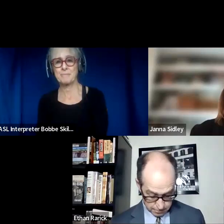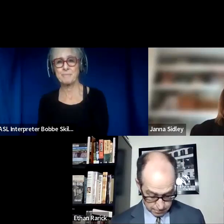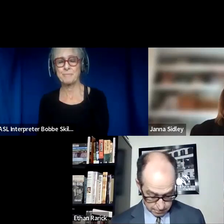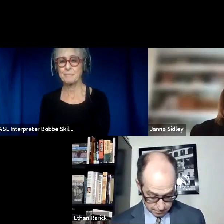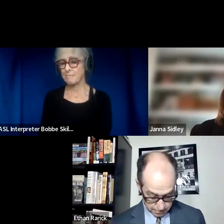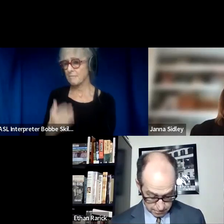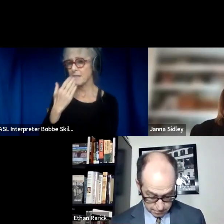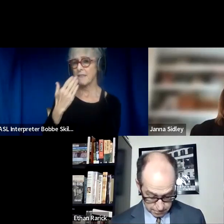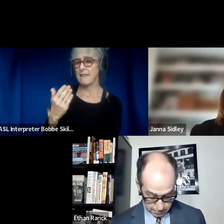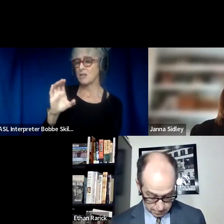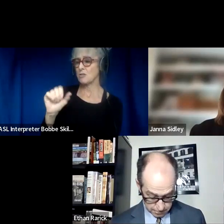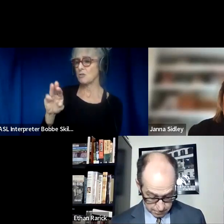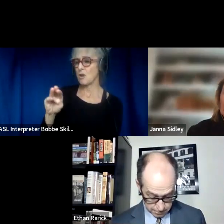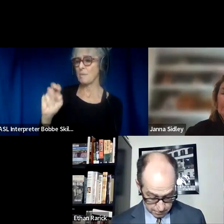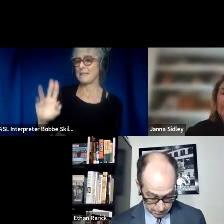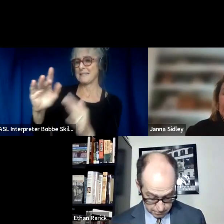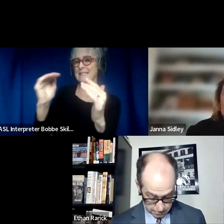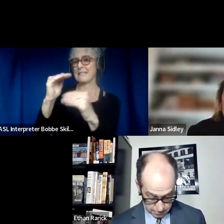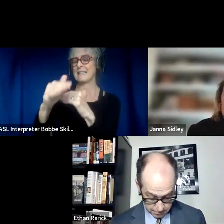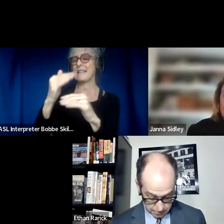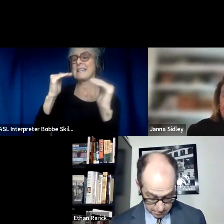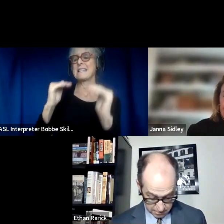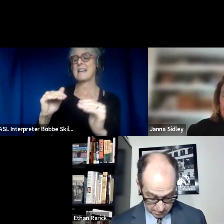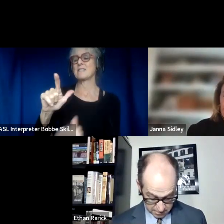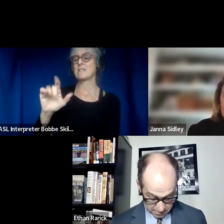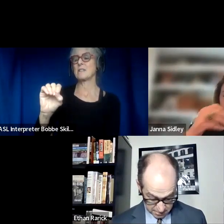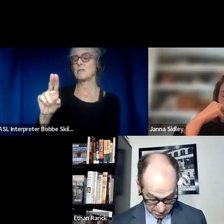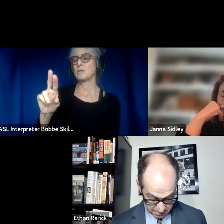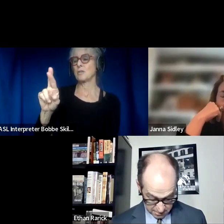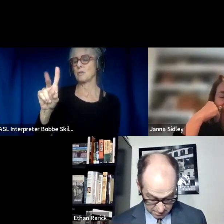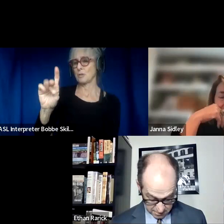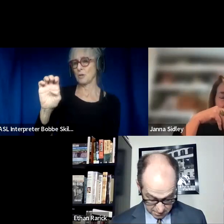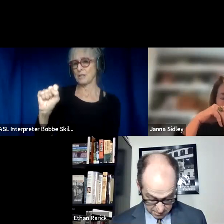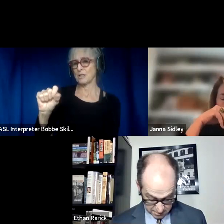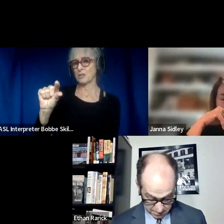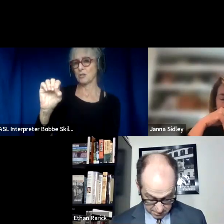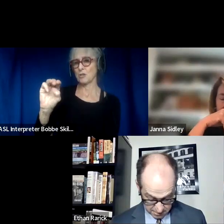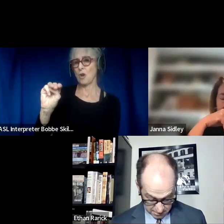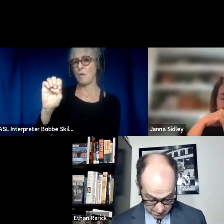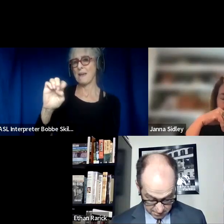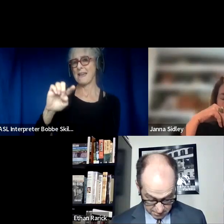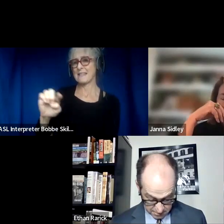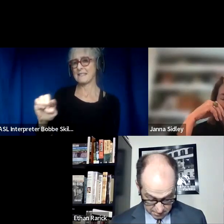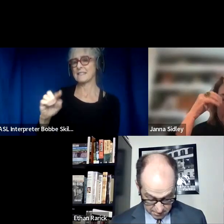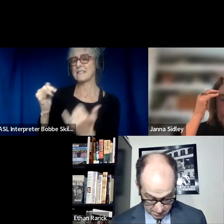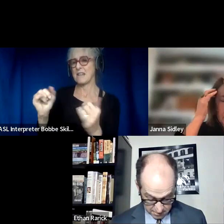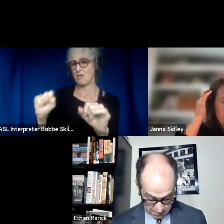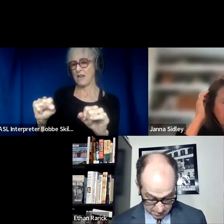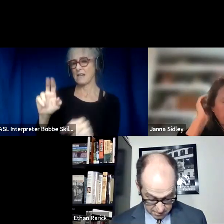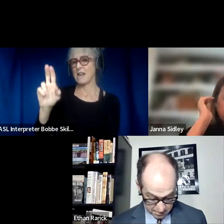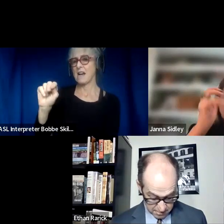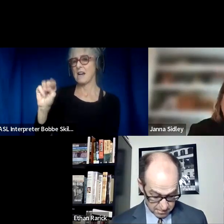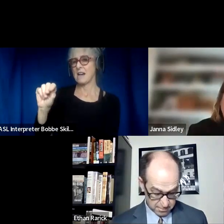Thank you, Carmen. Next, we're moving on to Lourdes Gomez. Lourdes, you now have the ability to unmute